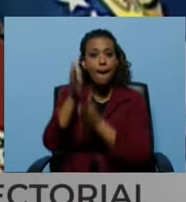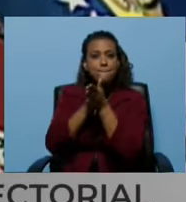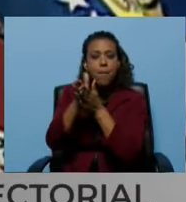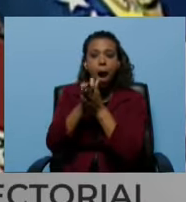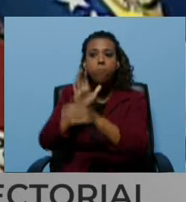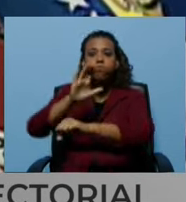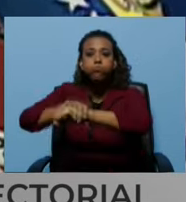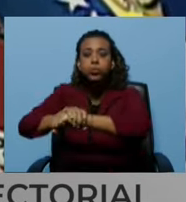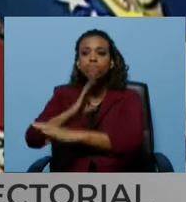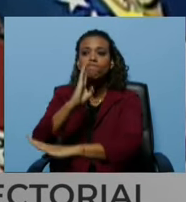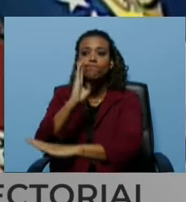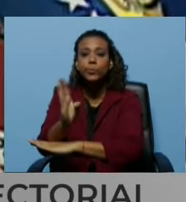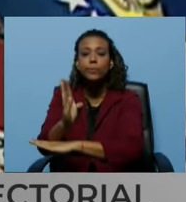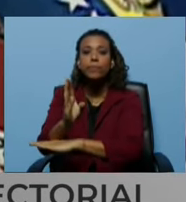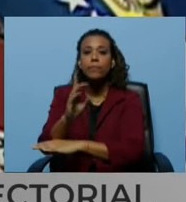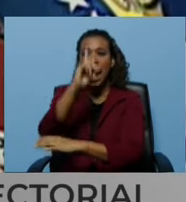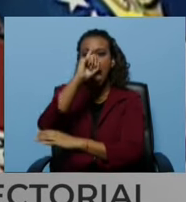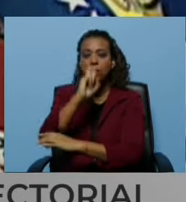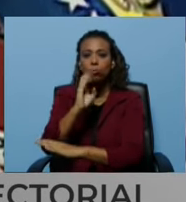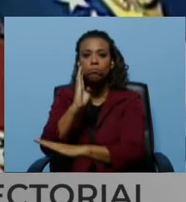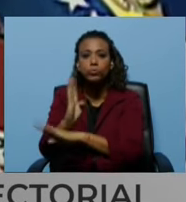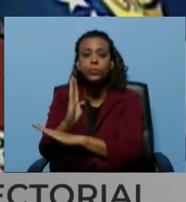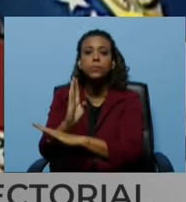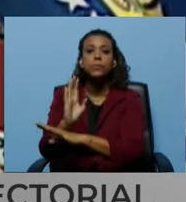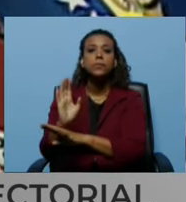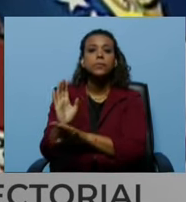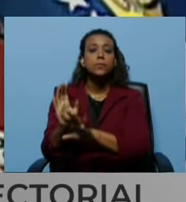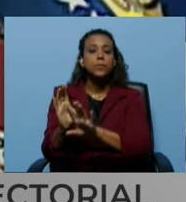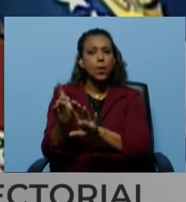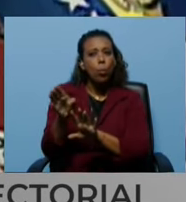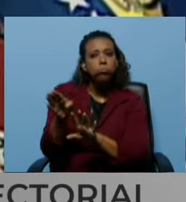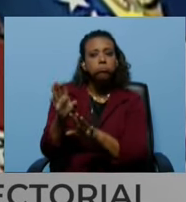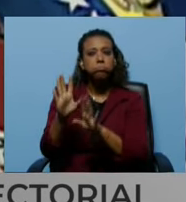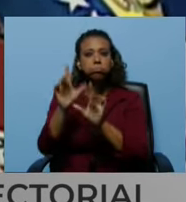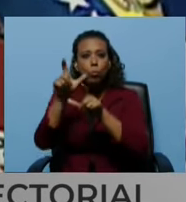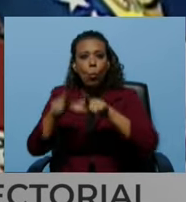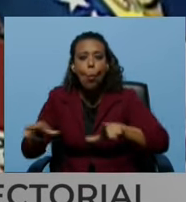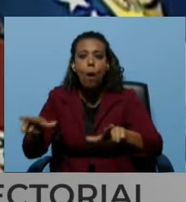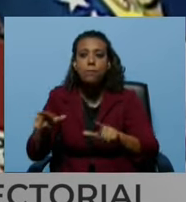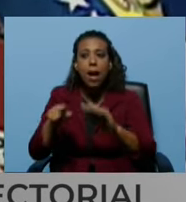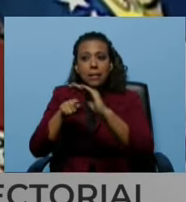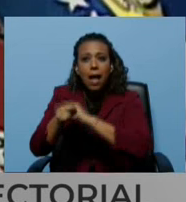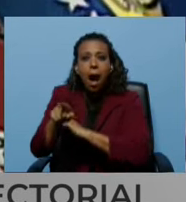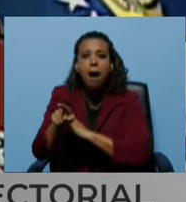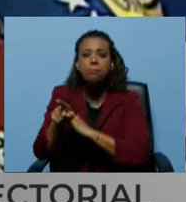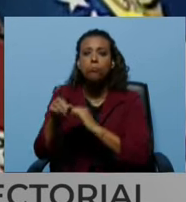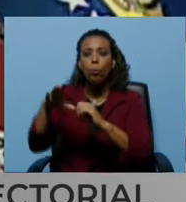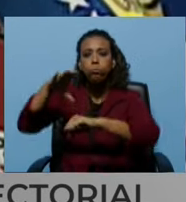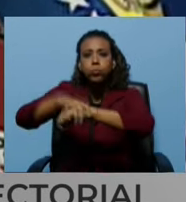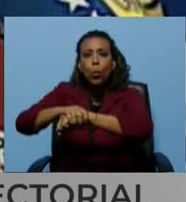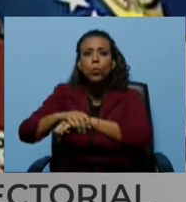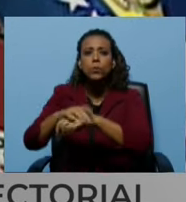detenida fue condenada, entramos donde él está detenido, fue incautado